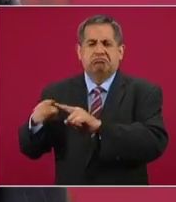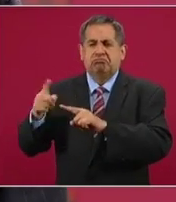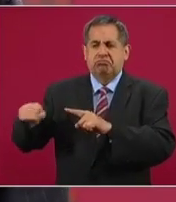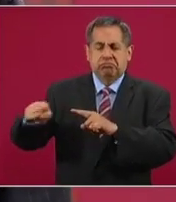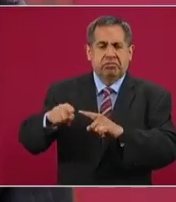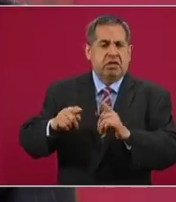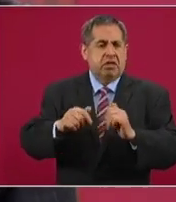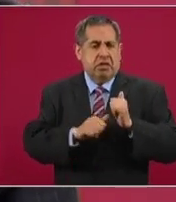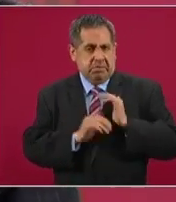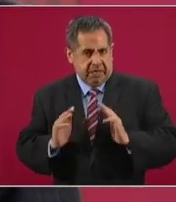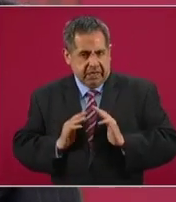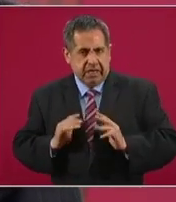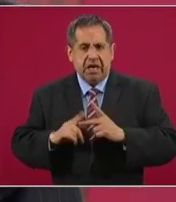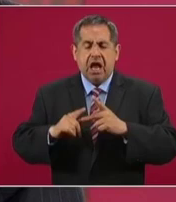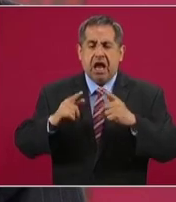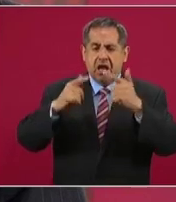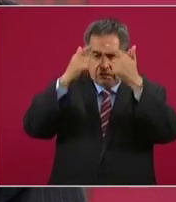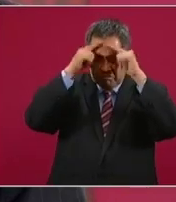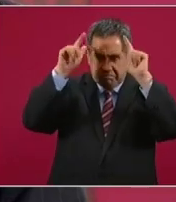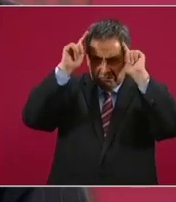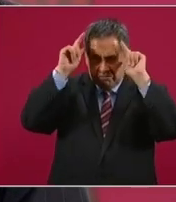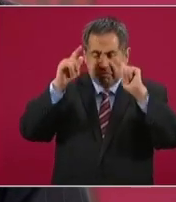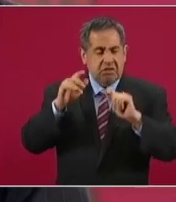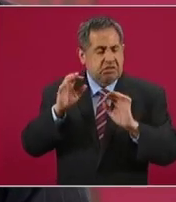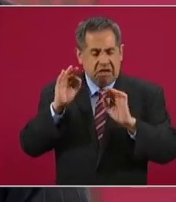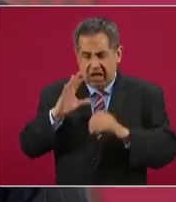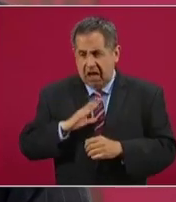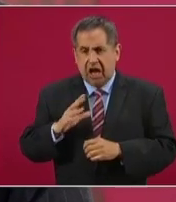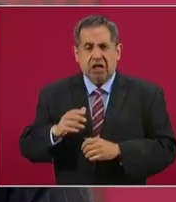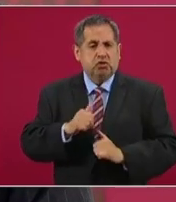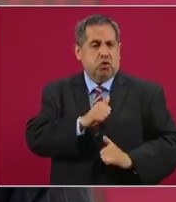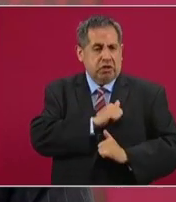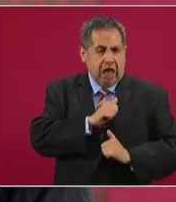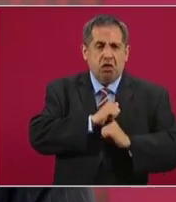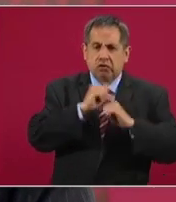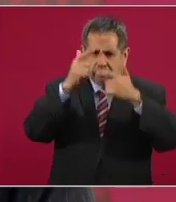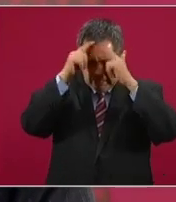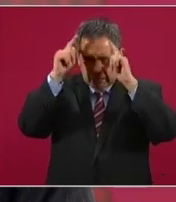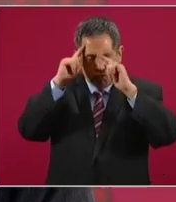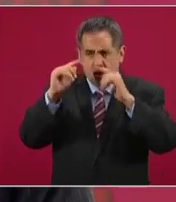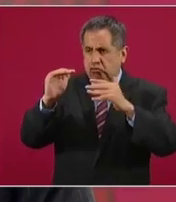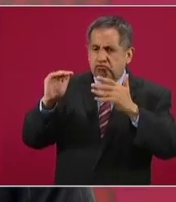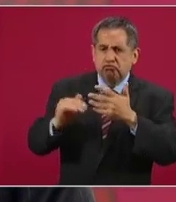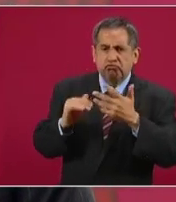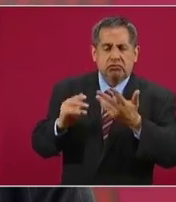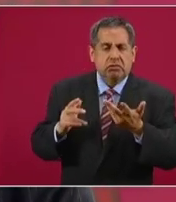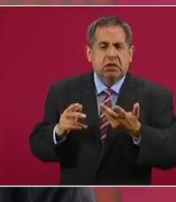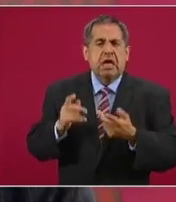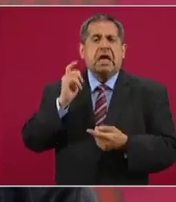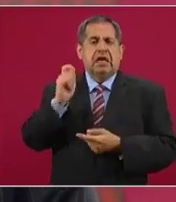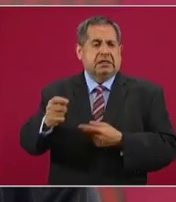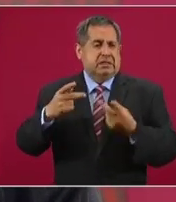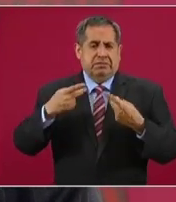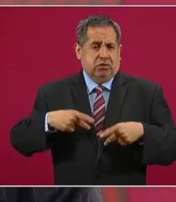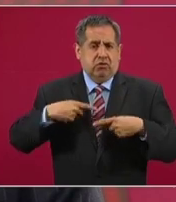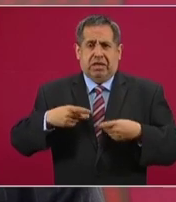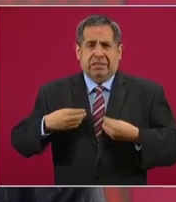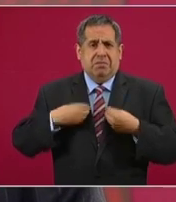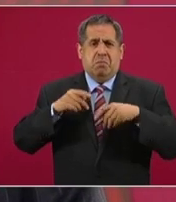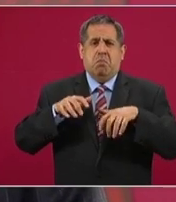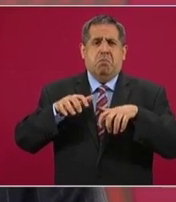y desde luego de marinos y de soldados que son pueblos uniformas